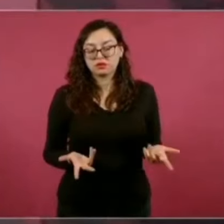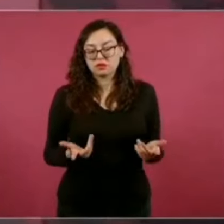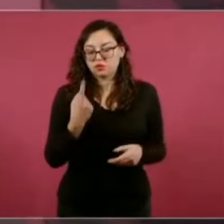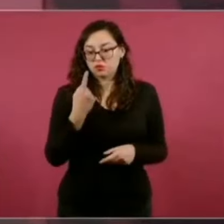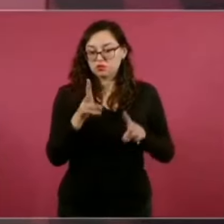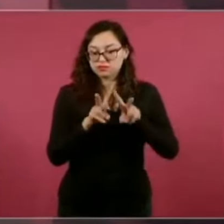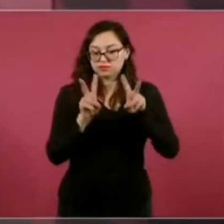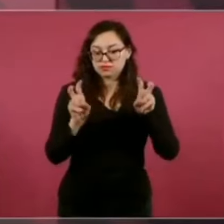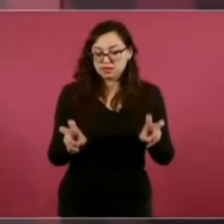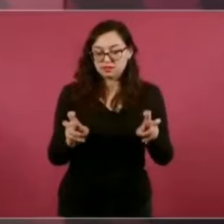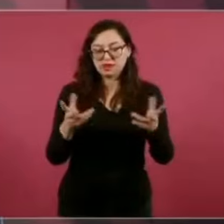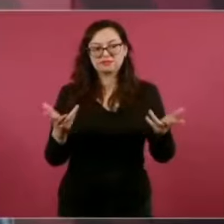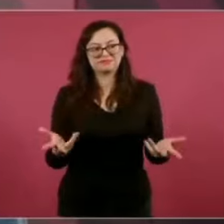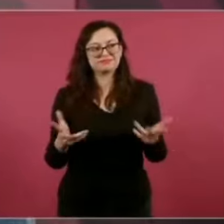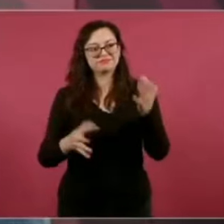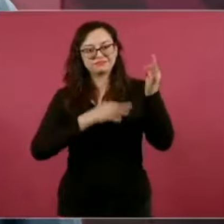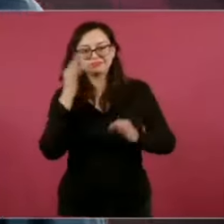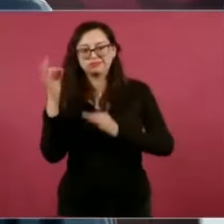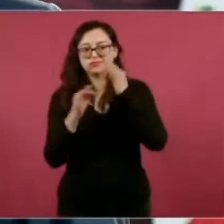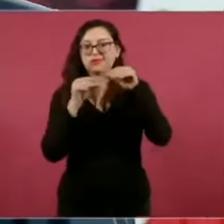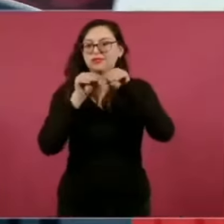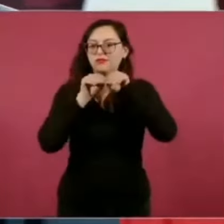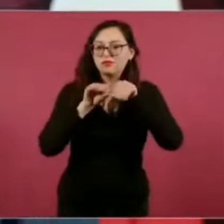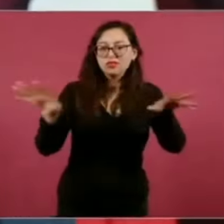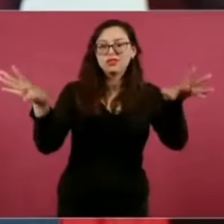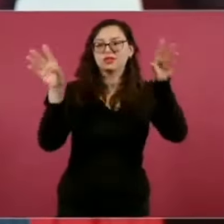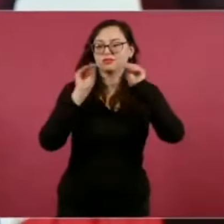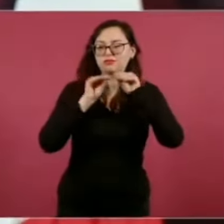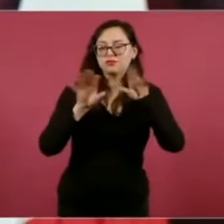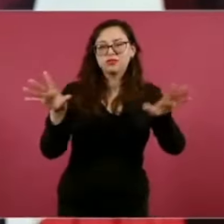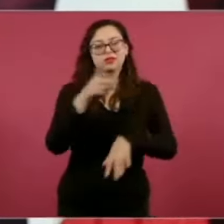impulsando, difundiendo,